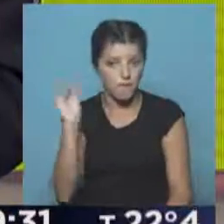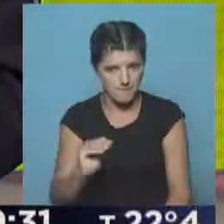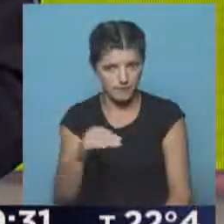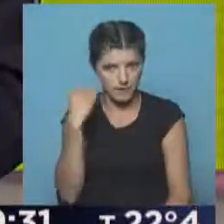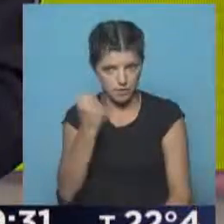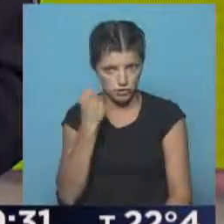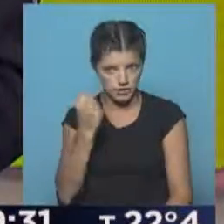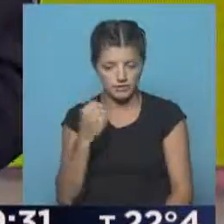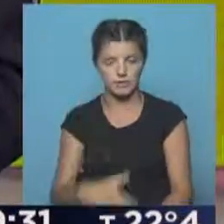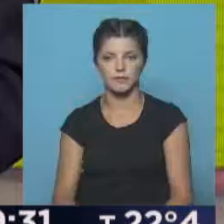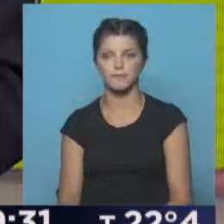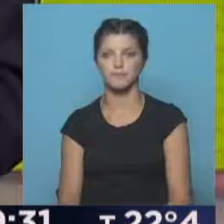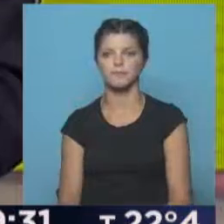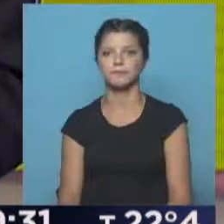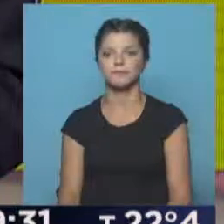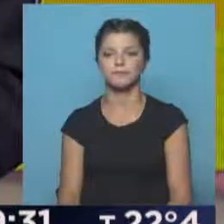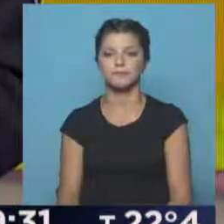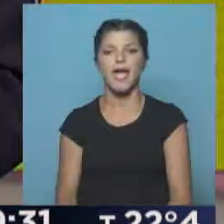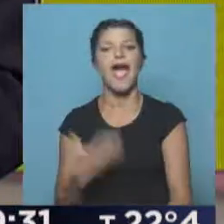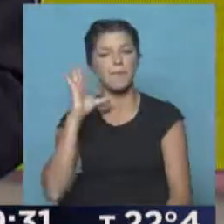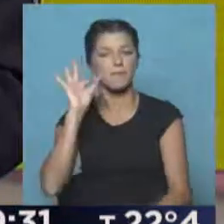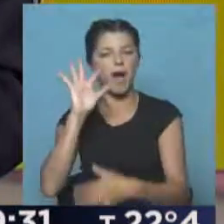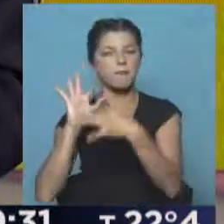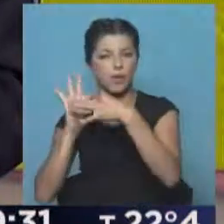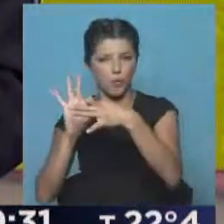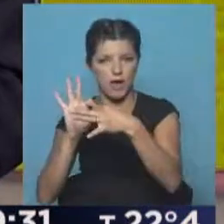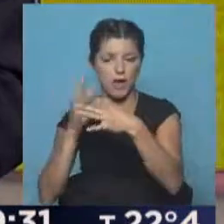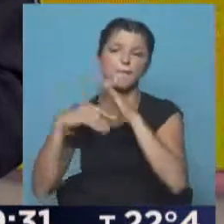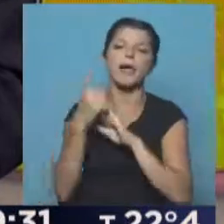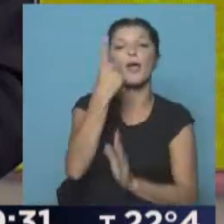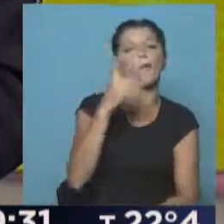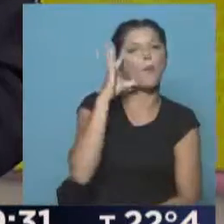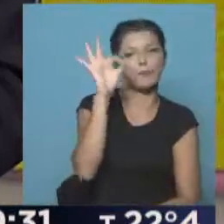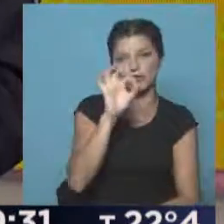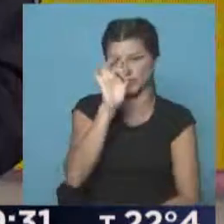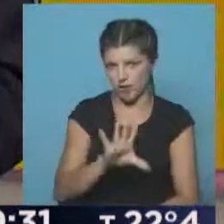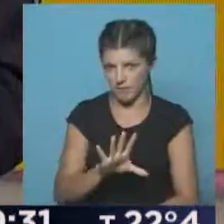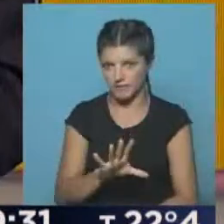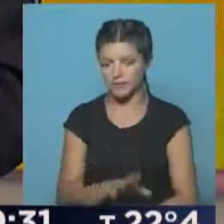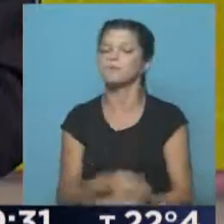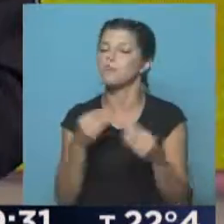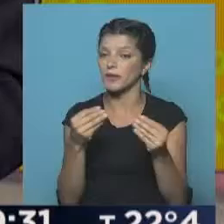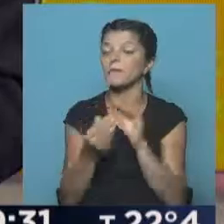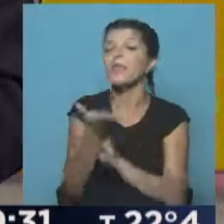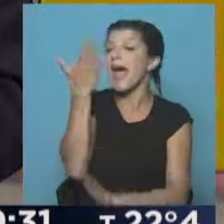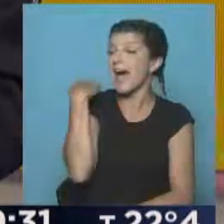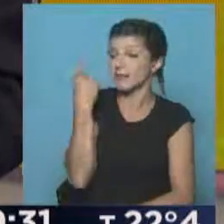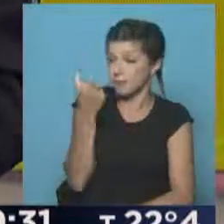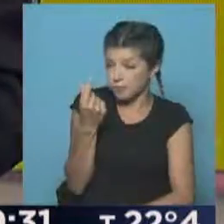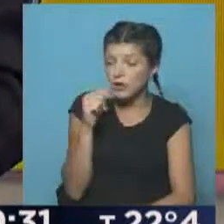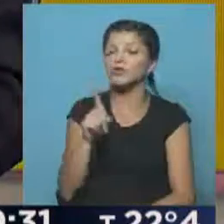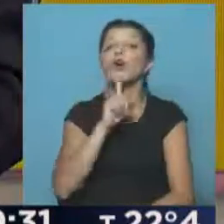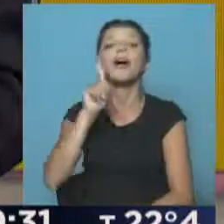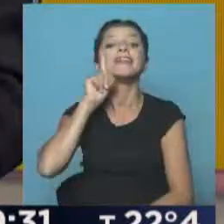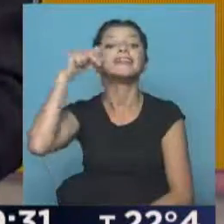que casual, más sintomática que apenas un detalle suelto. Y es que hace un rato tan solo Marcelo Tinelli